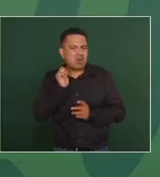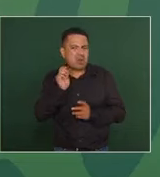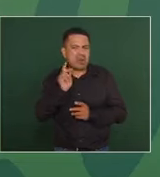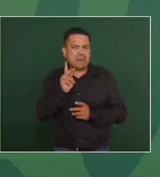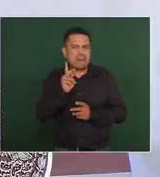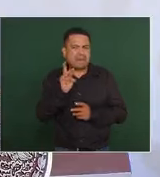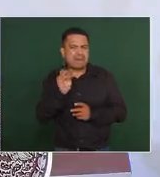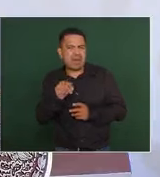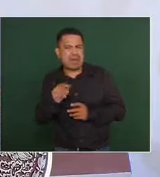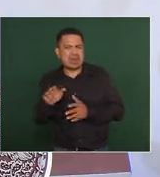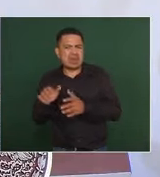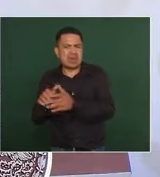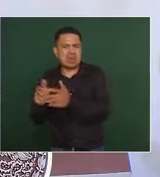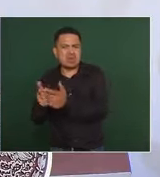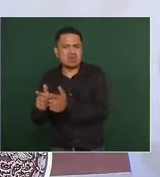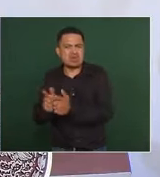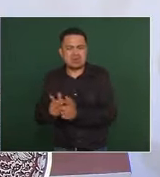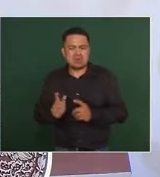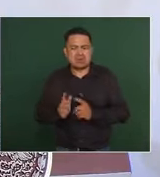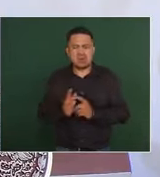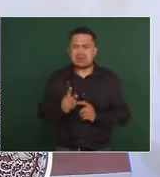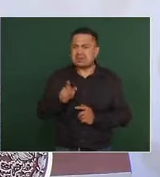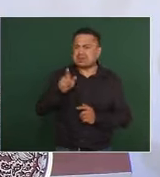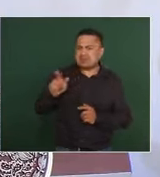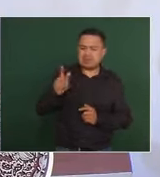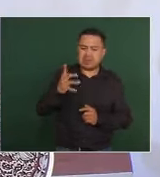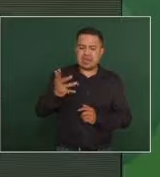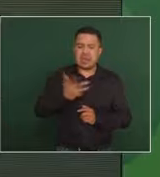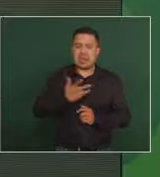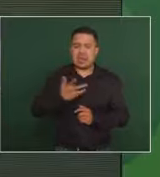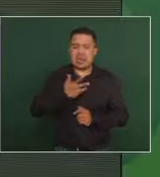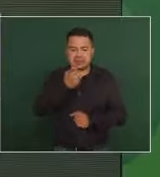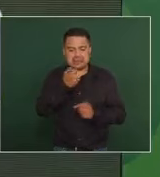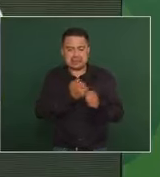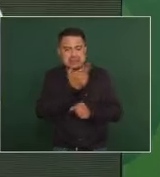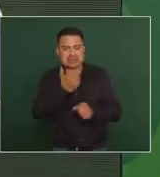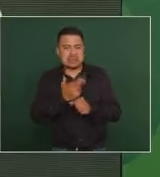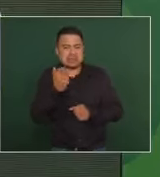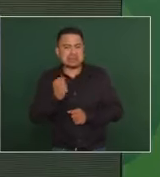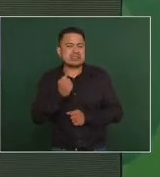filopanista, conservador, que estuvo de secretario